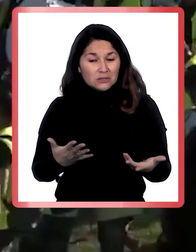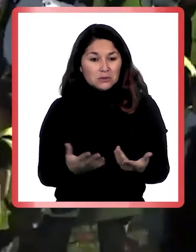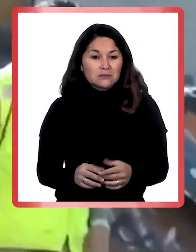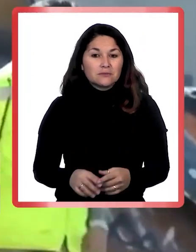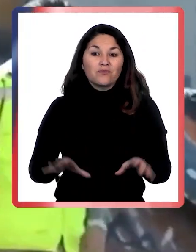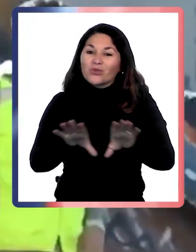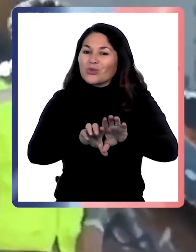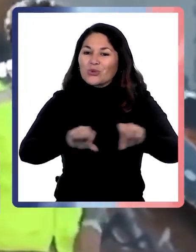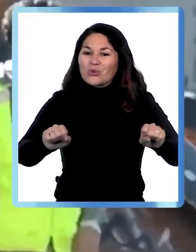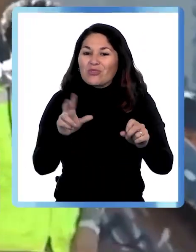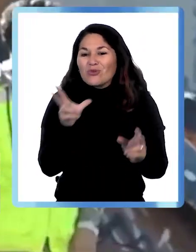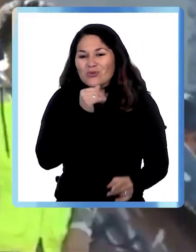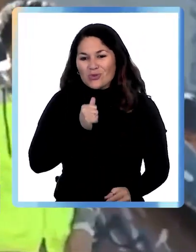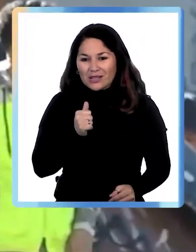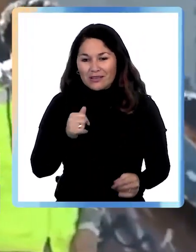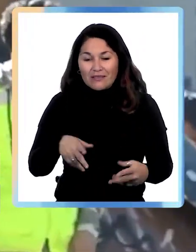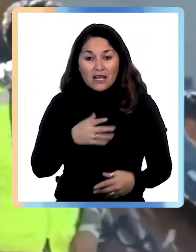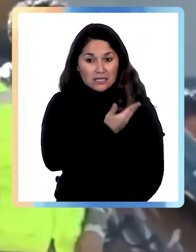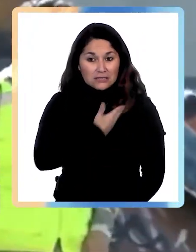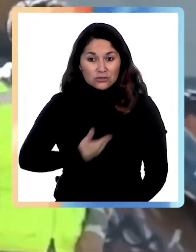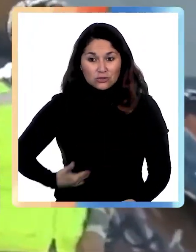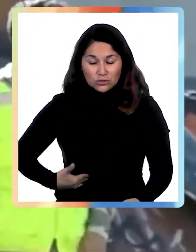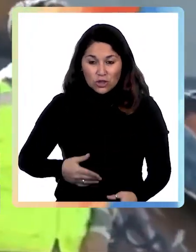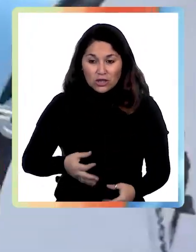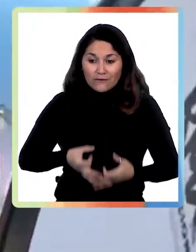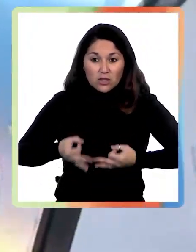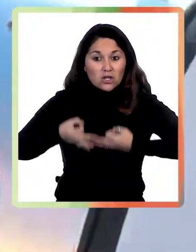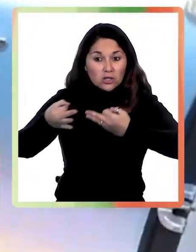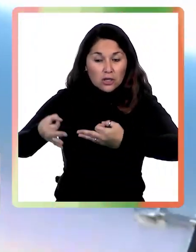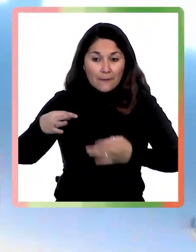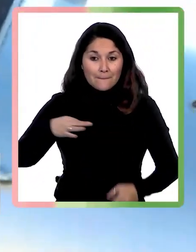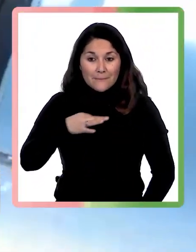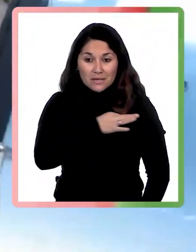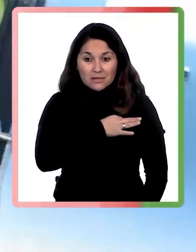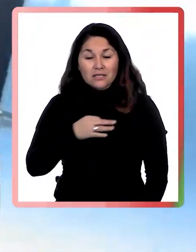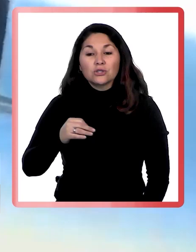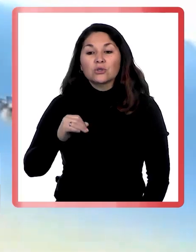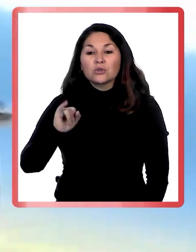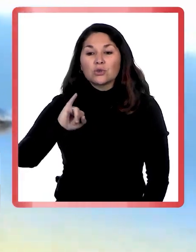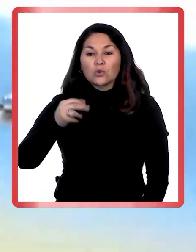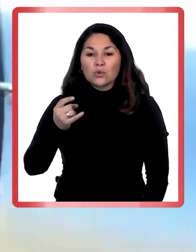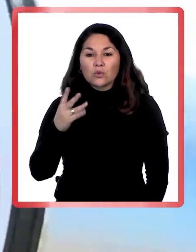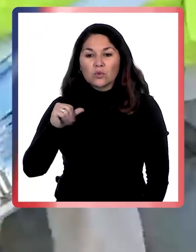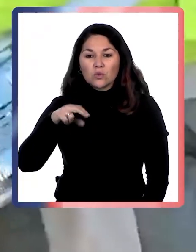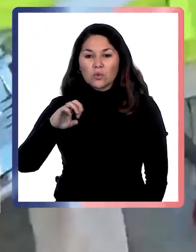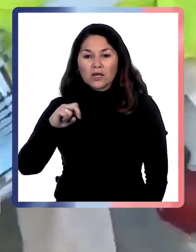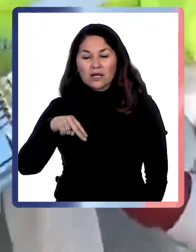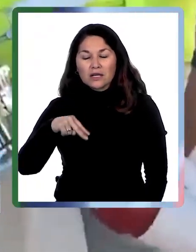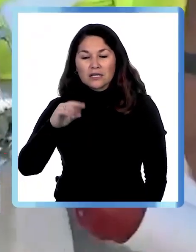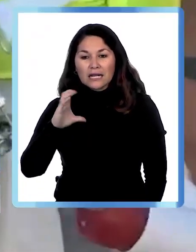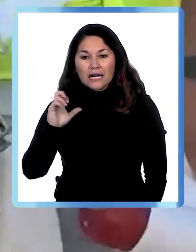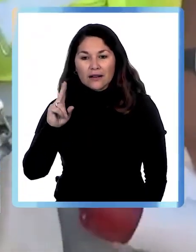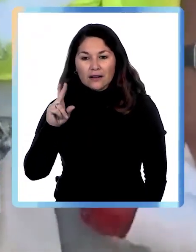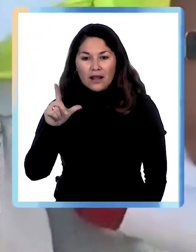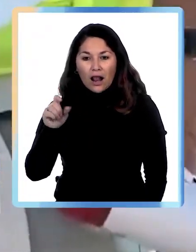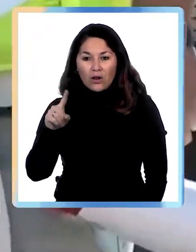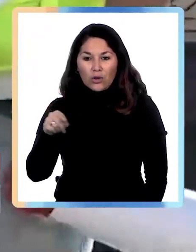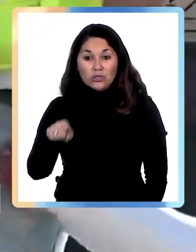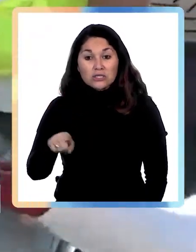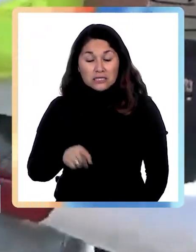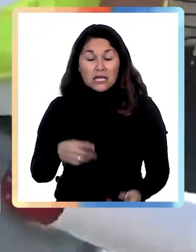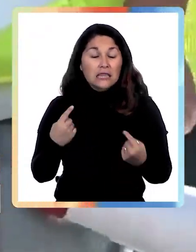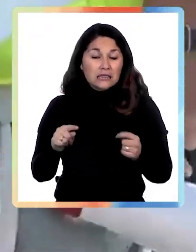impactado en otras materias El Ejecutivo designó al ministro Juan Carlos Muñoz en la búsqueda de hacer gestiones para destrabar así la